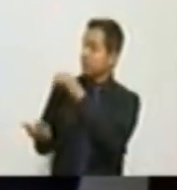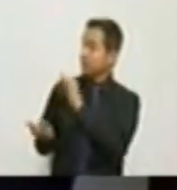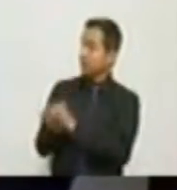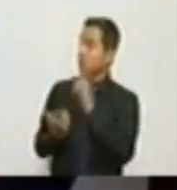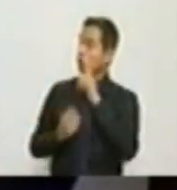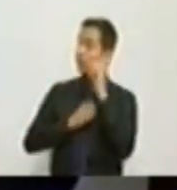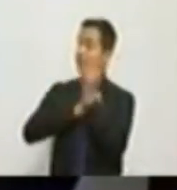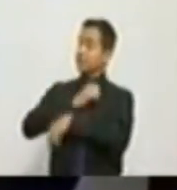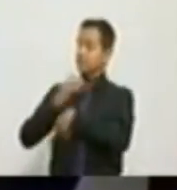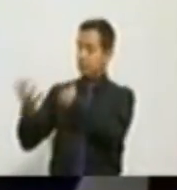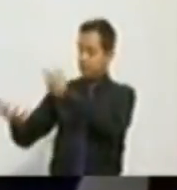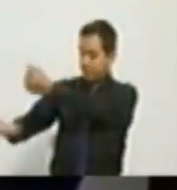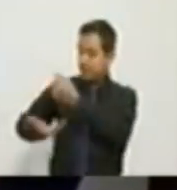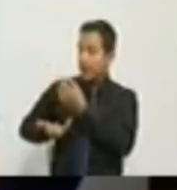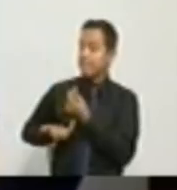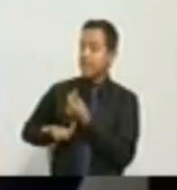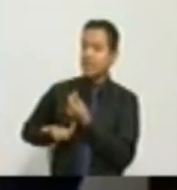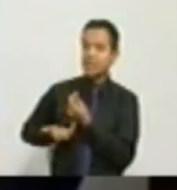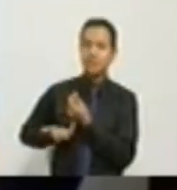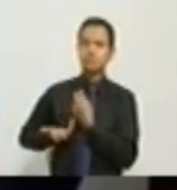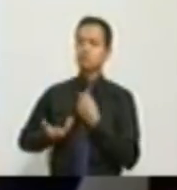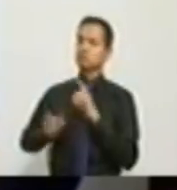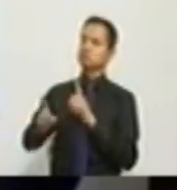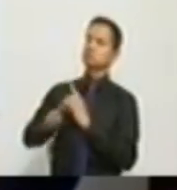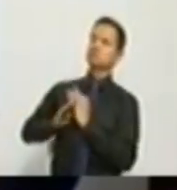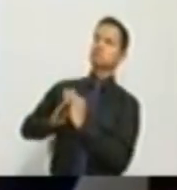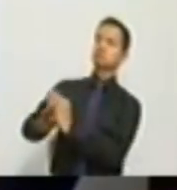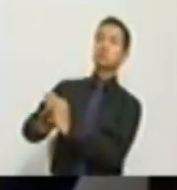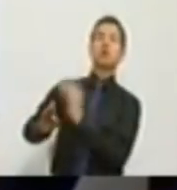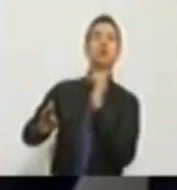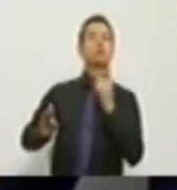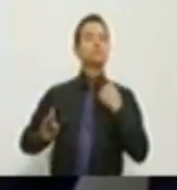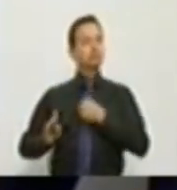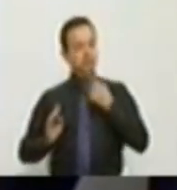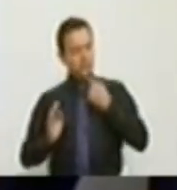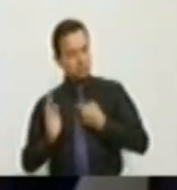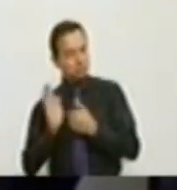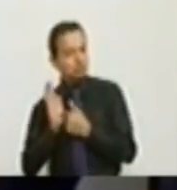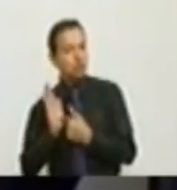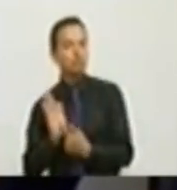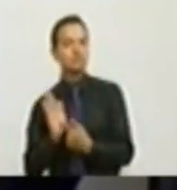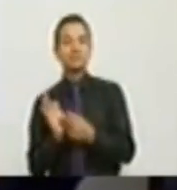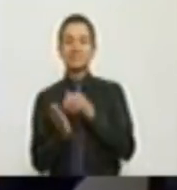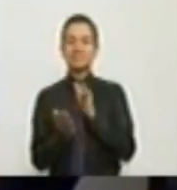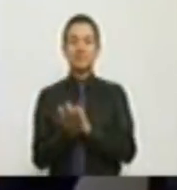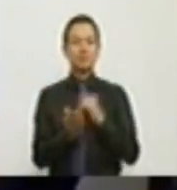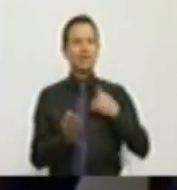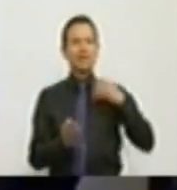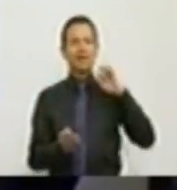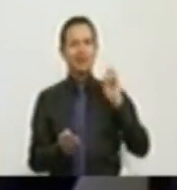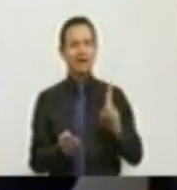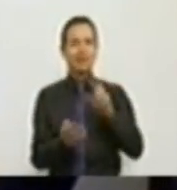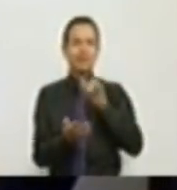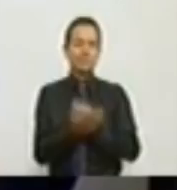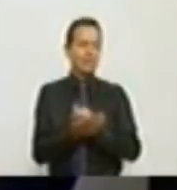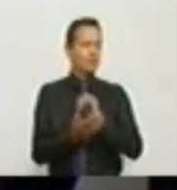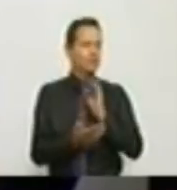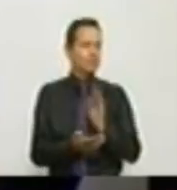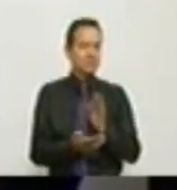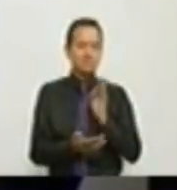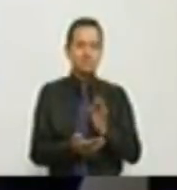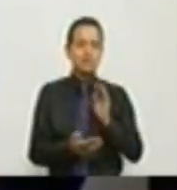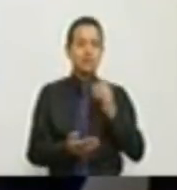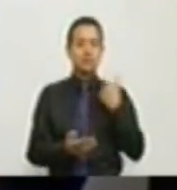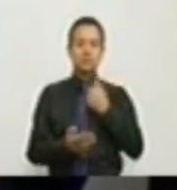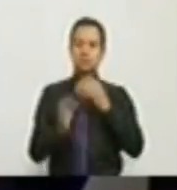ese precedente. Queríamos expresar que, como lo hemos concebido desde siempre, para nosotros